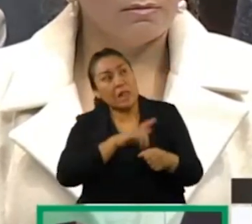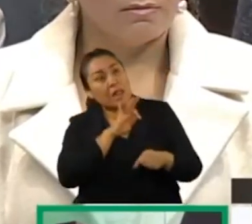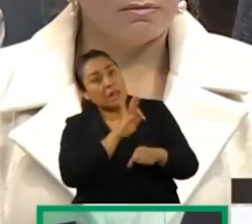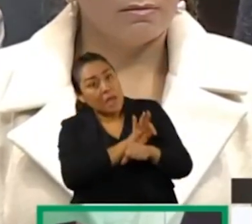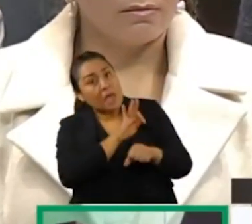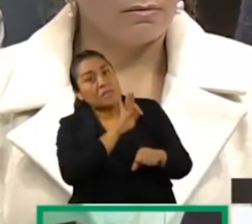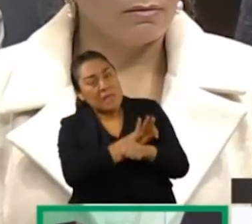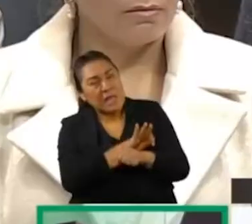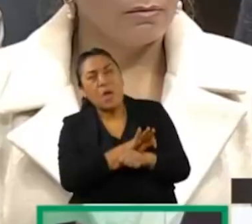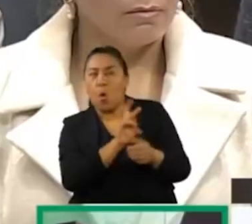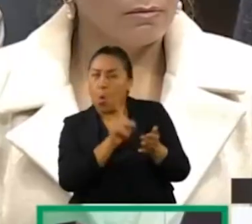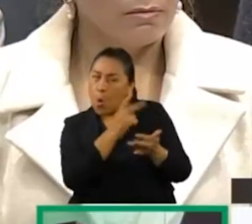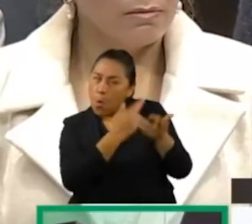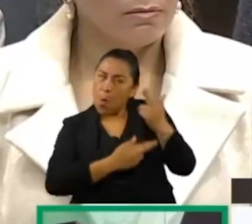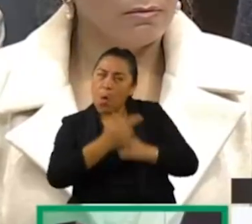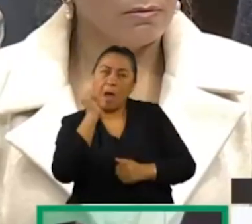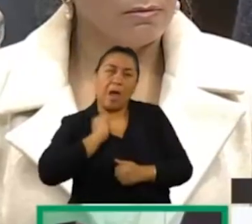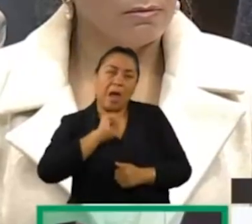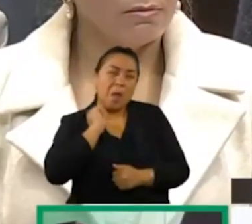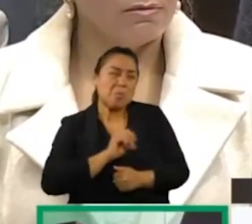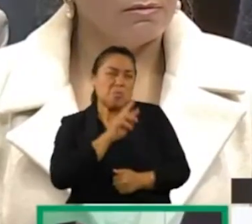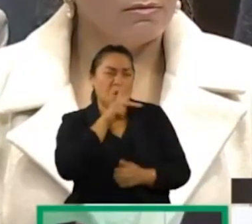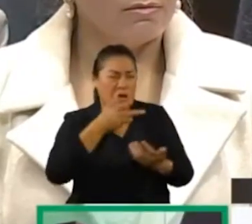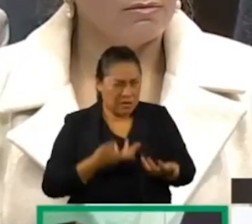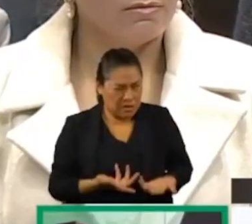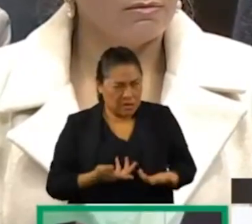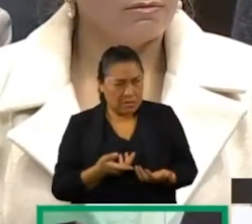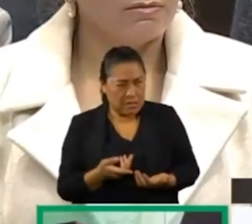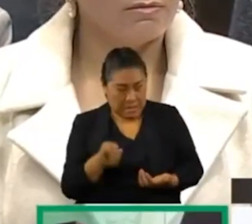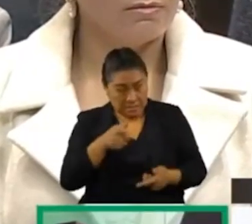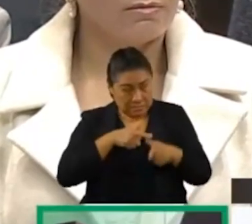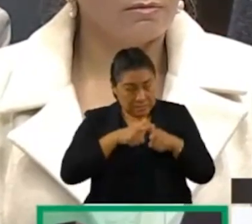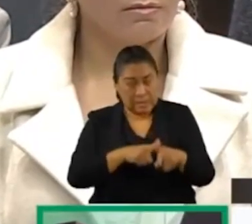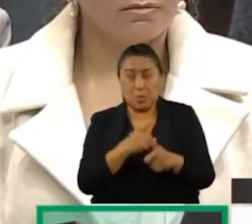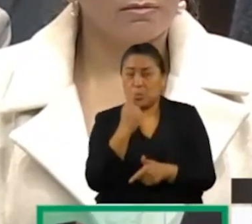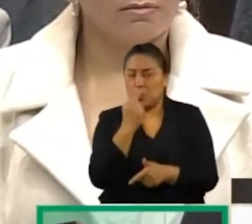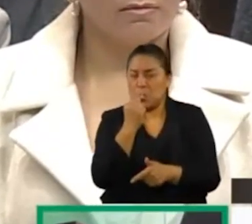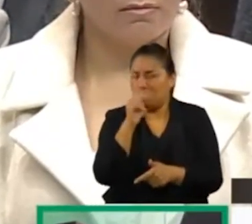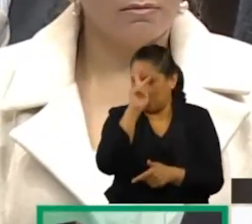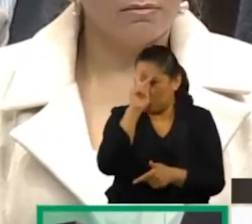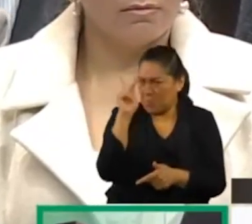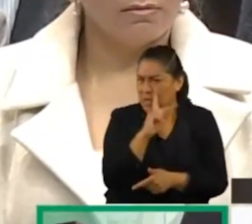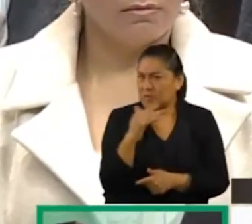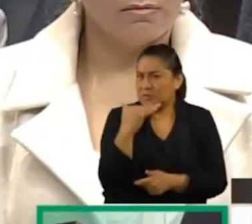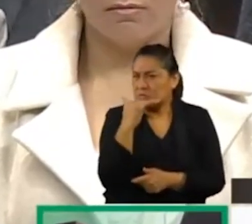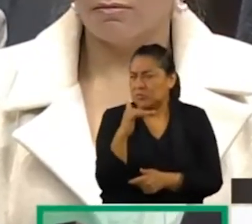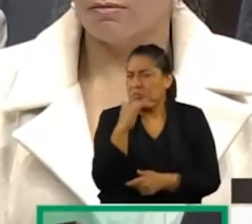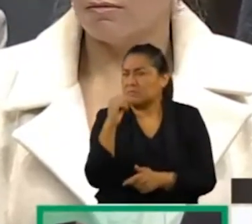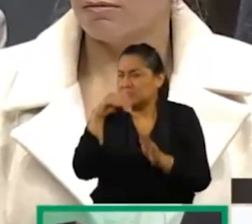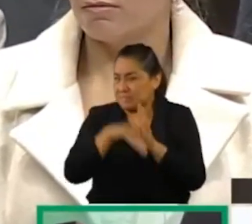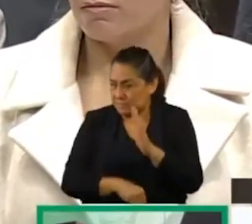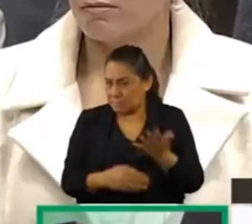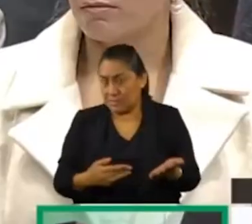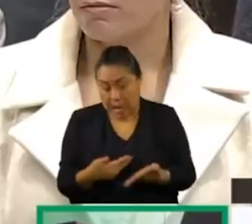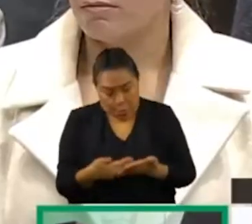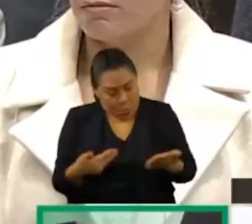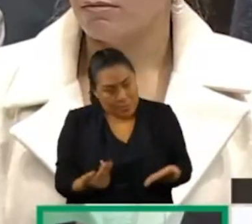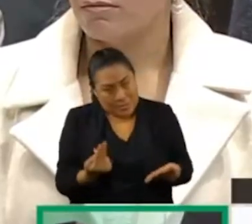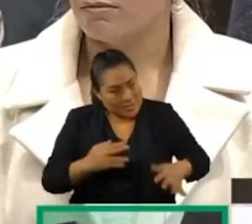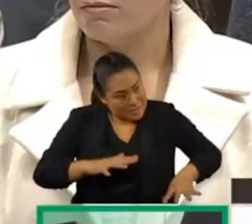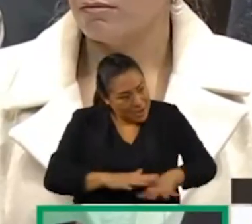siguen añorando. Prefieren un sistema colapsado y corrupto antes que una